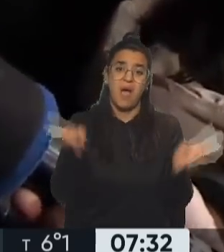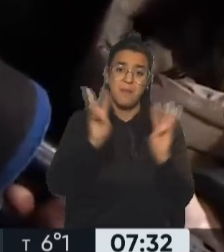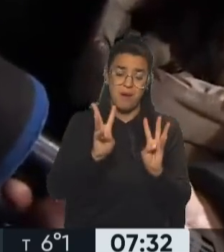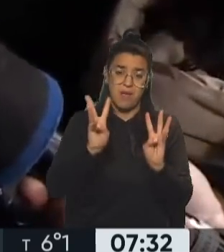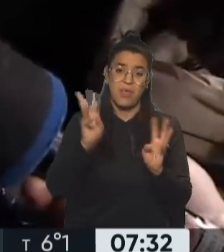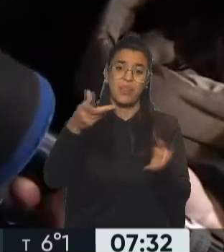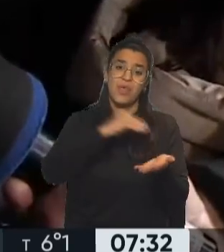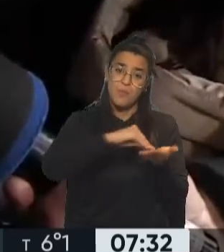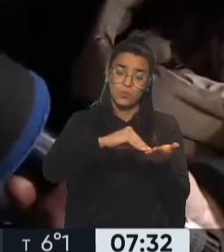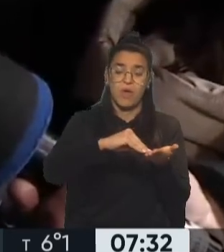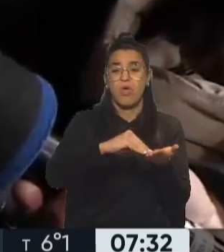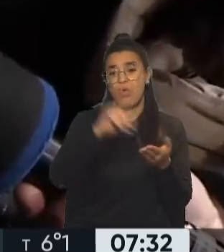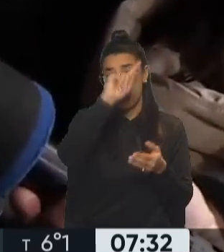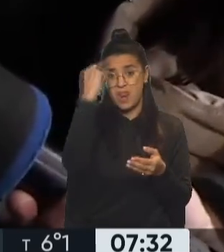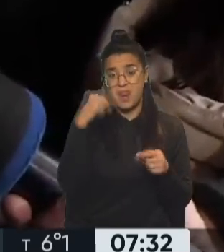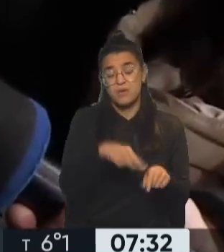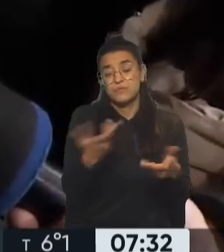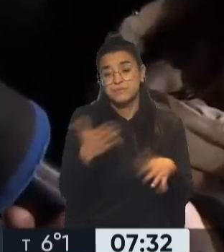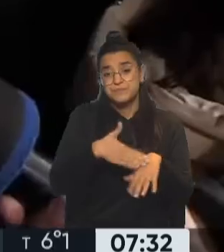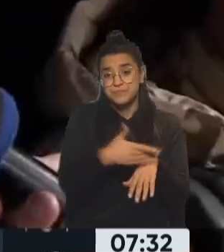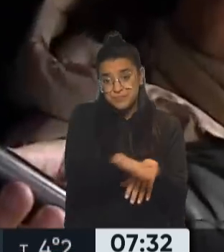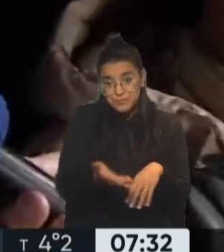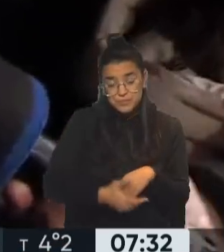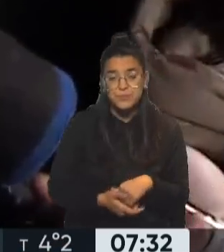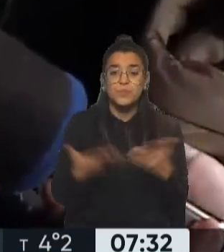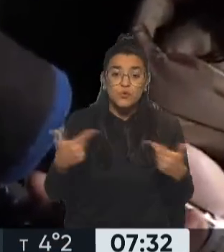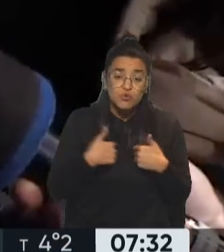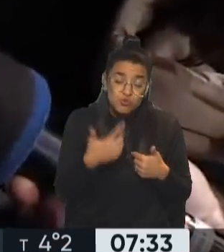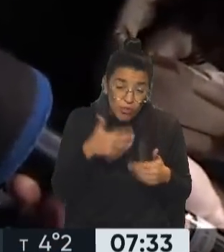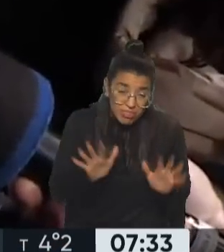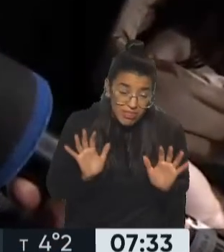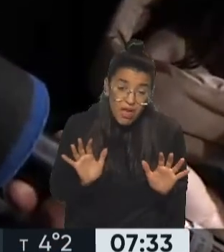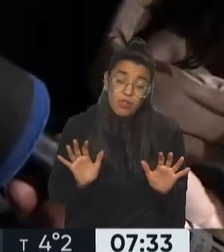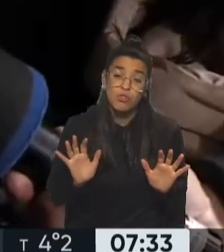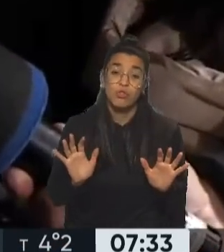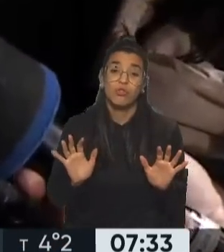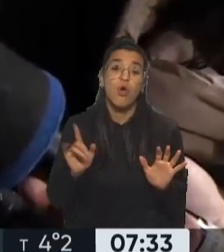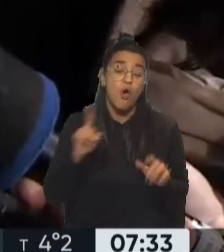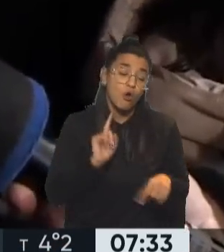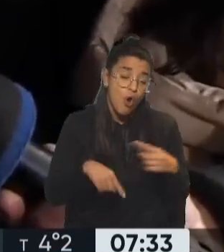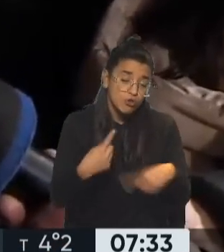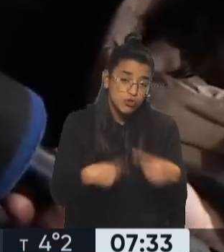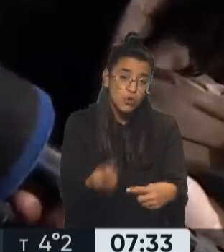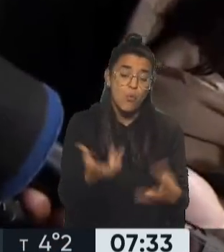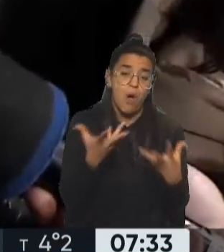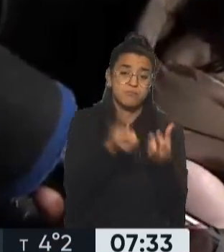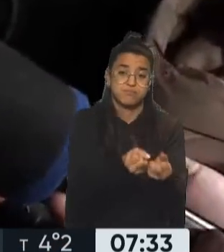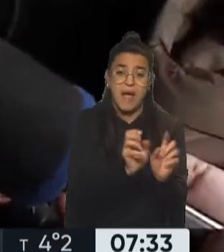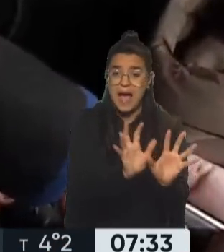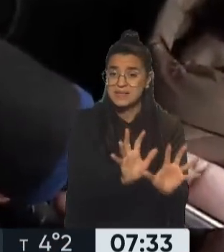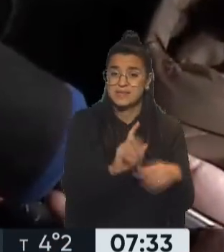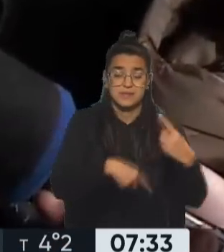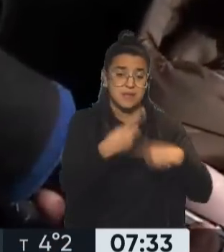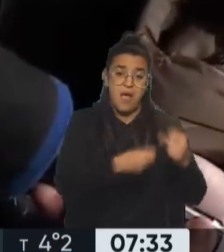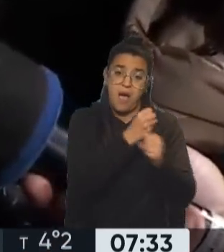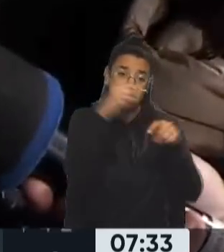de Diputados de la Nación, ¿no? Así que bueno, yo entiendo que él va a seguir colaborando como lo viene haciendo